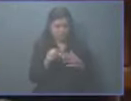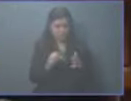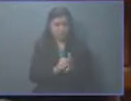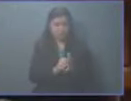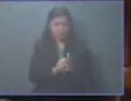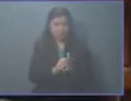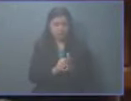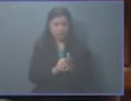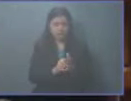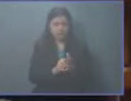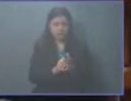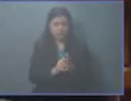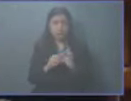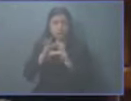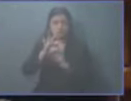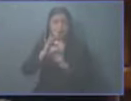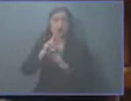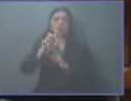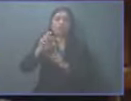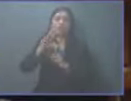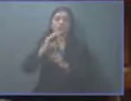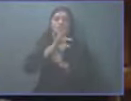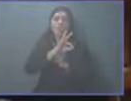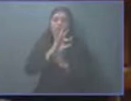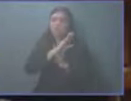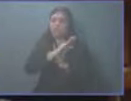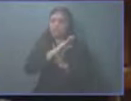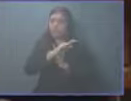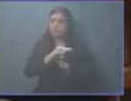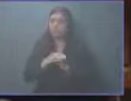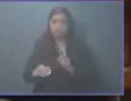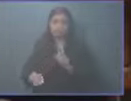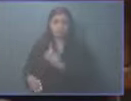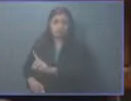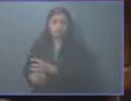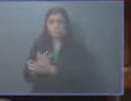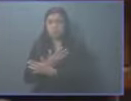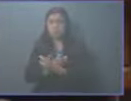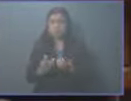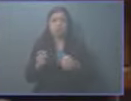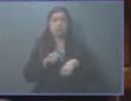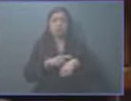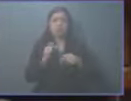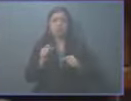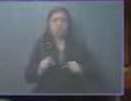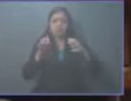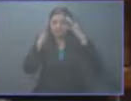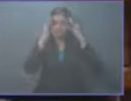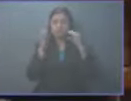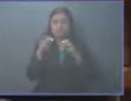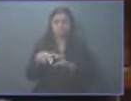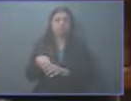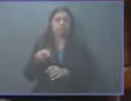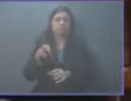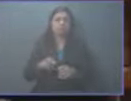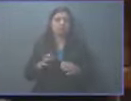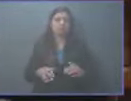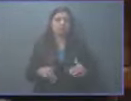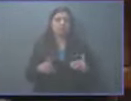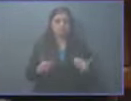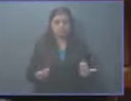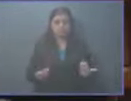Legislativa, en cualquier momento puede presentar la renuncia al cargo, y ello implica la terminación